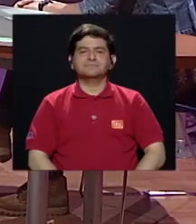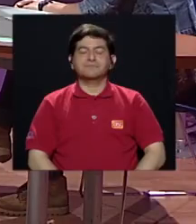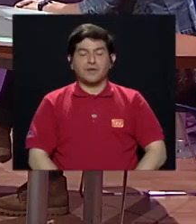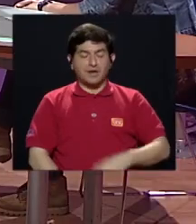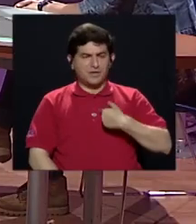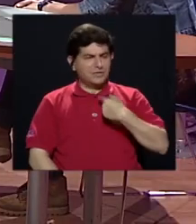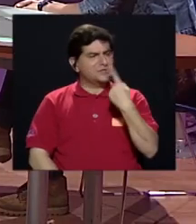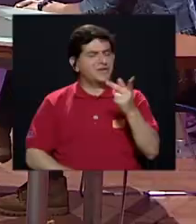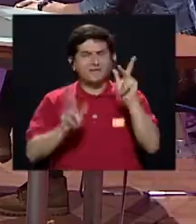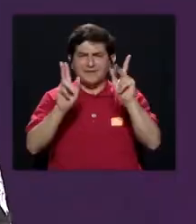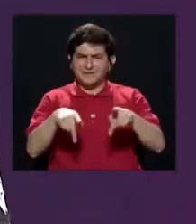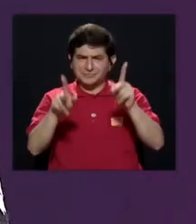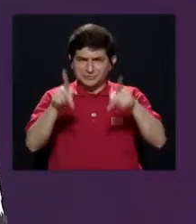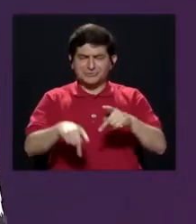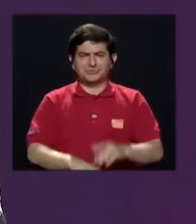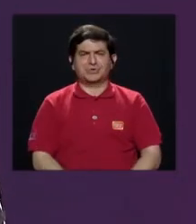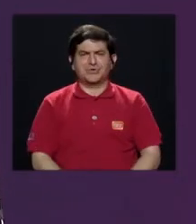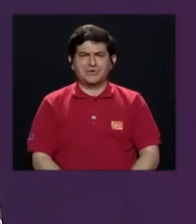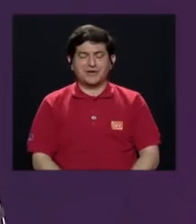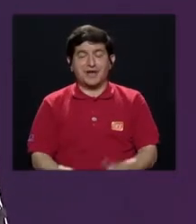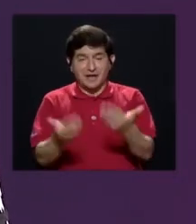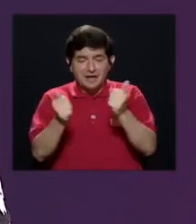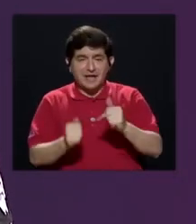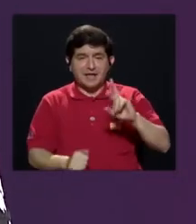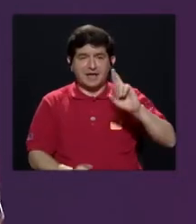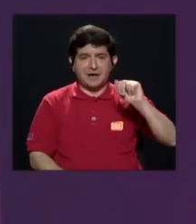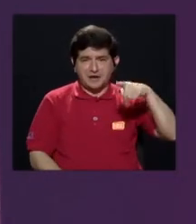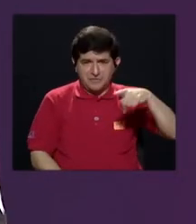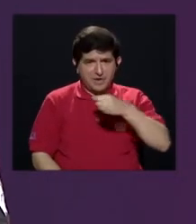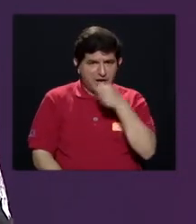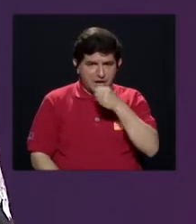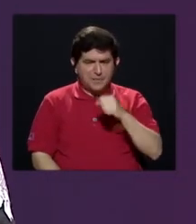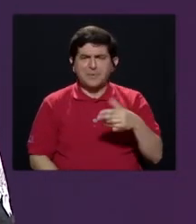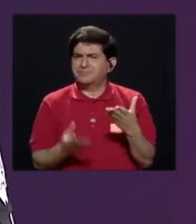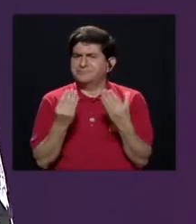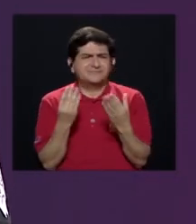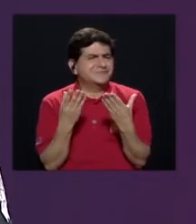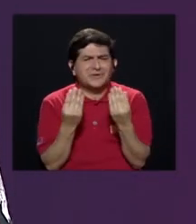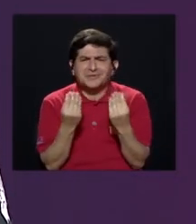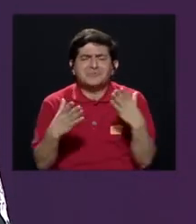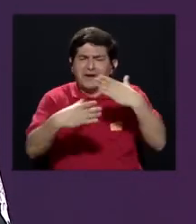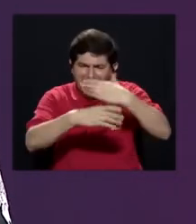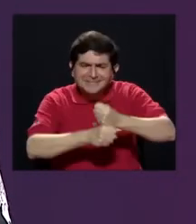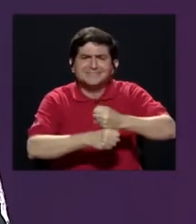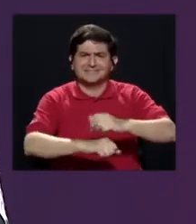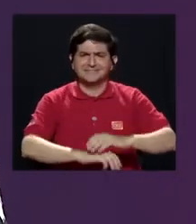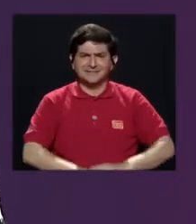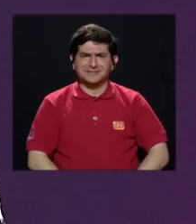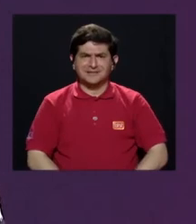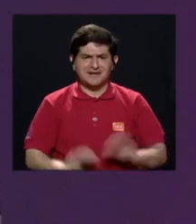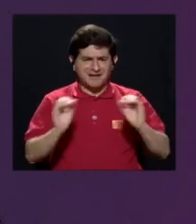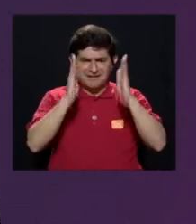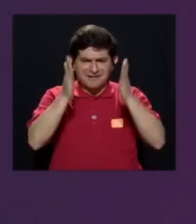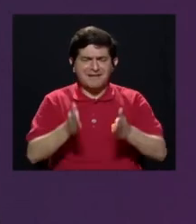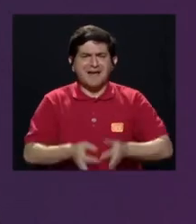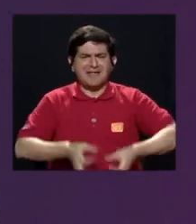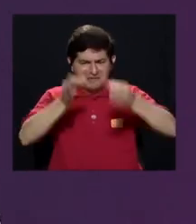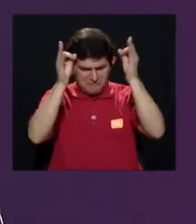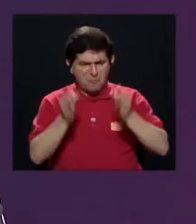Bueno, yo le diría a la gente que quiere rapear que no tenga miedo, nada más que lo haga. O sea, nadie lo va a